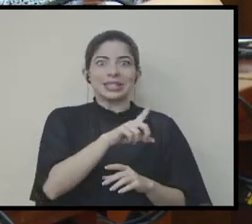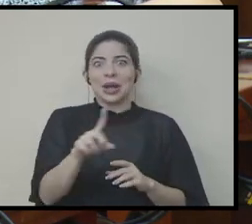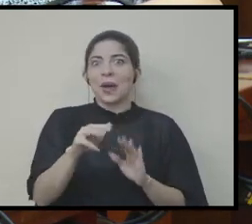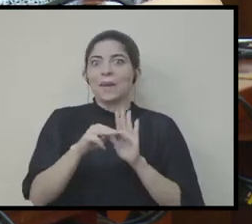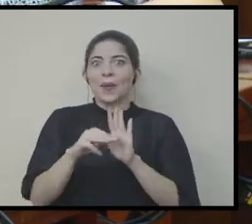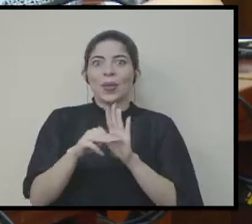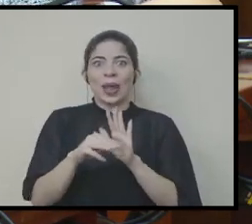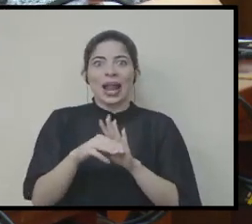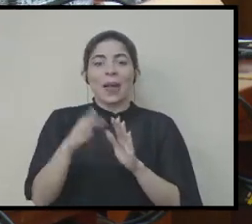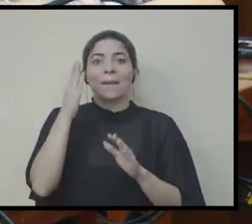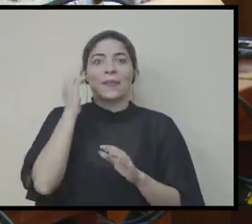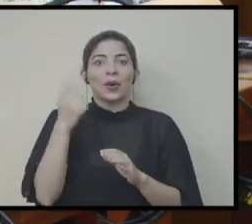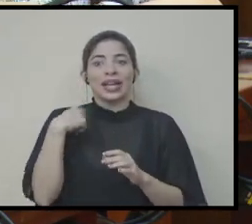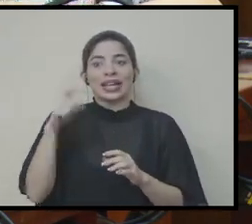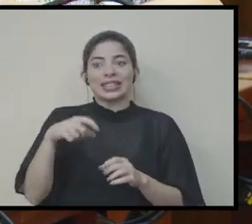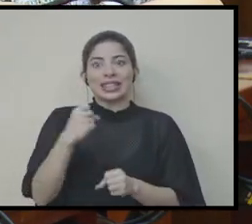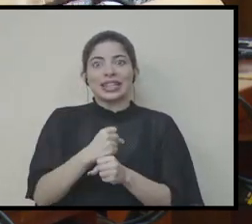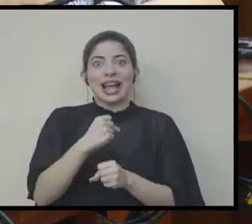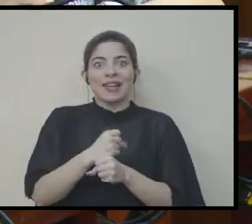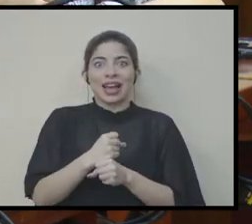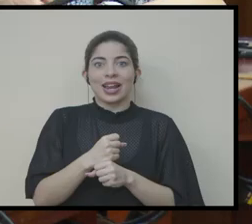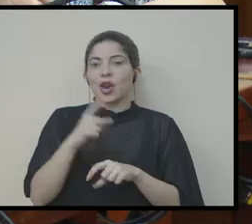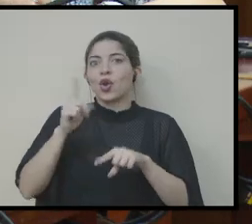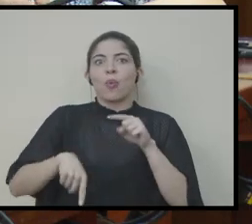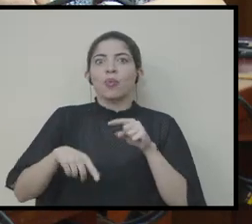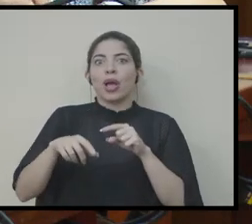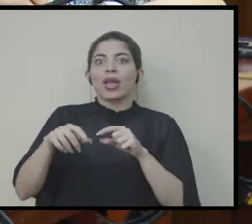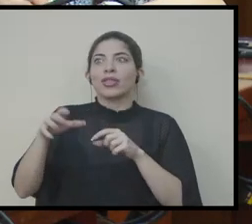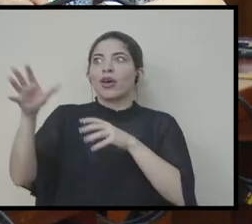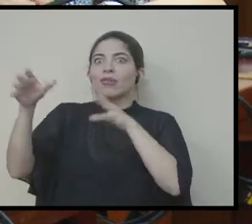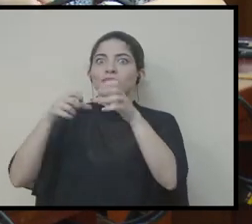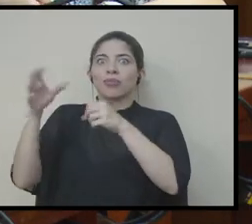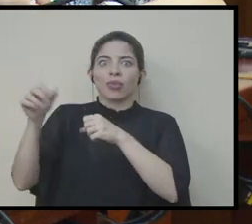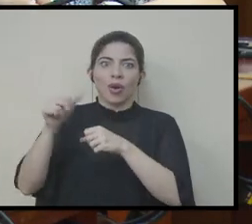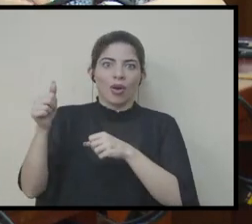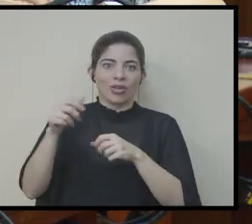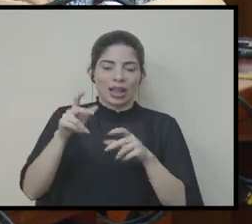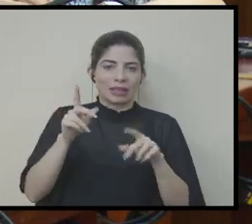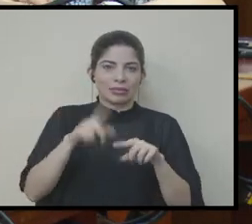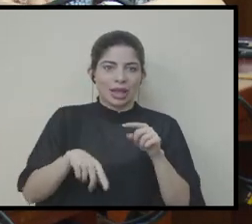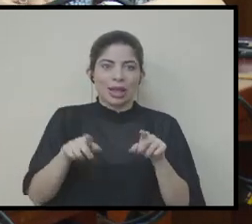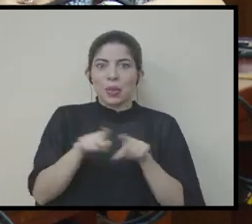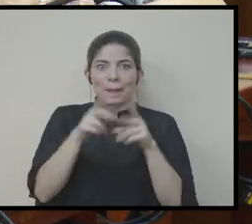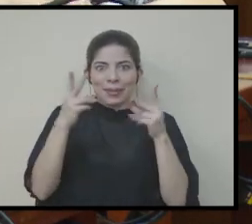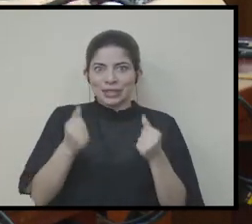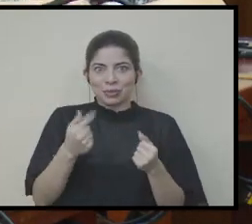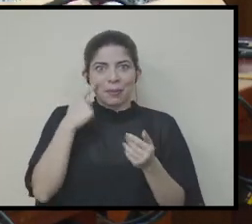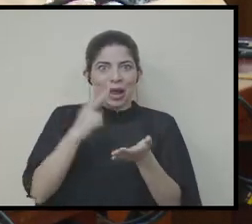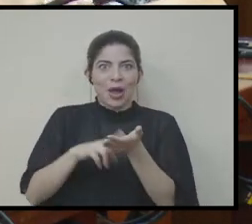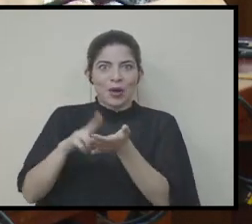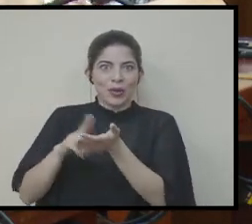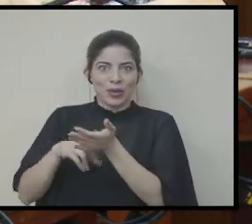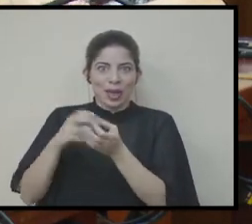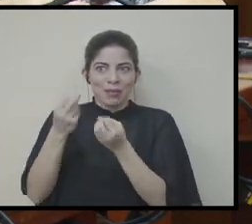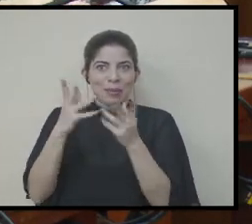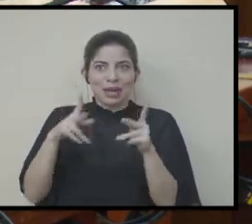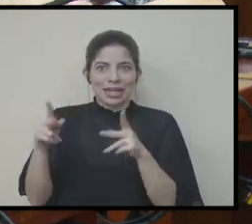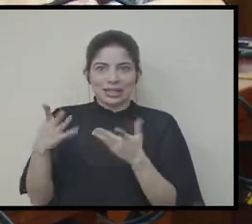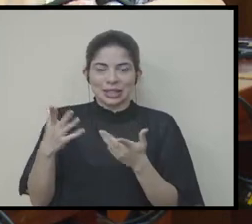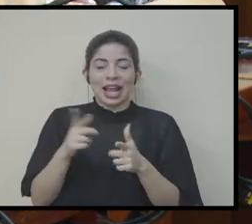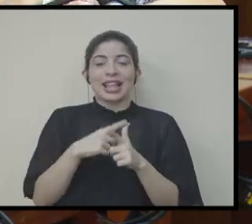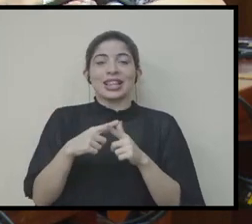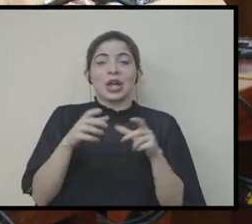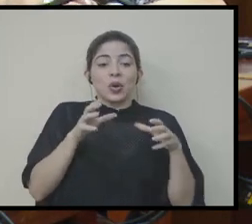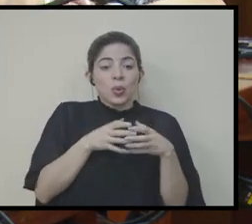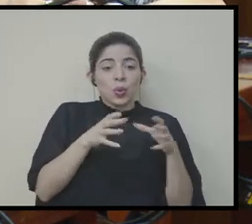modelo. Le digo, porque tengo que trabajar y no voy a andar con todo esto. Y seamos sinceros, tampoco hay presupuesto para andar contratando a todo mundo. Ajá. Y entre